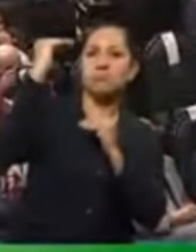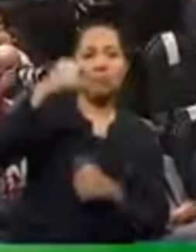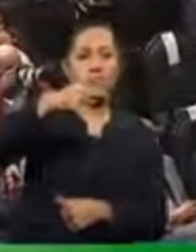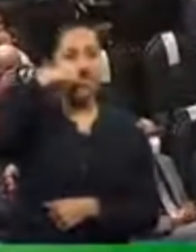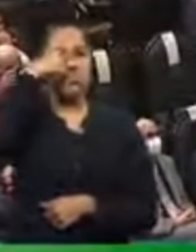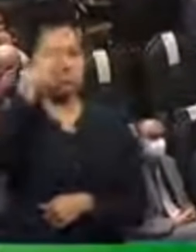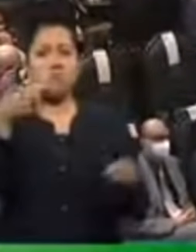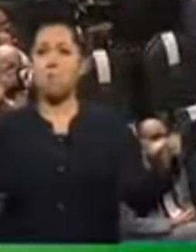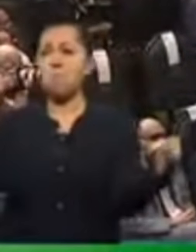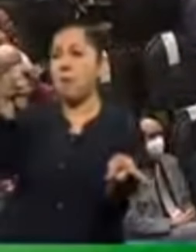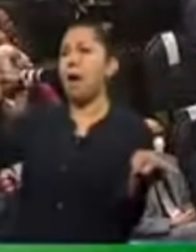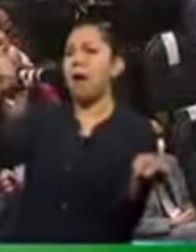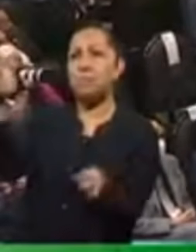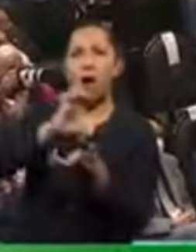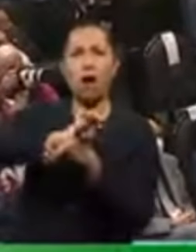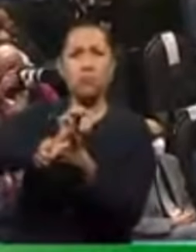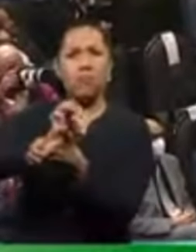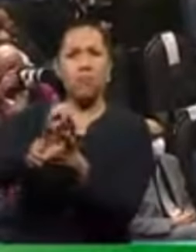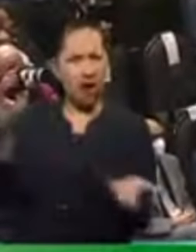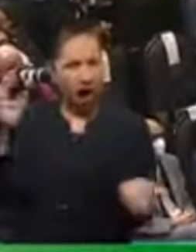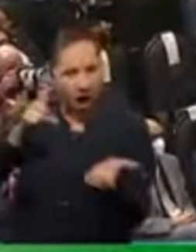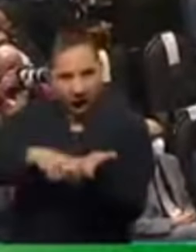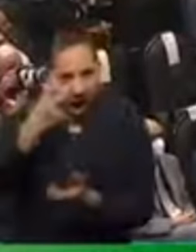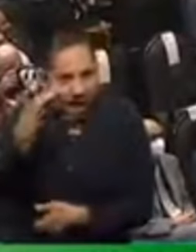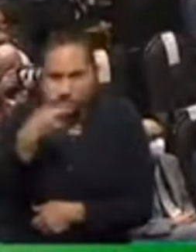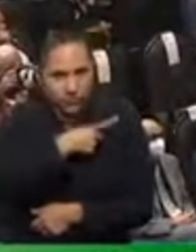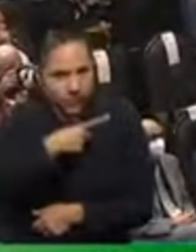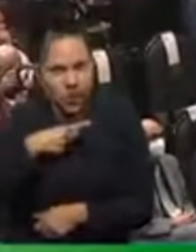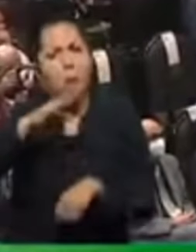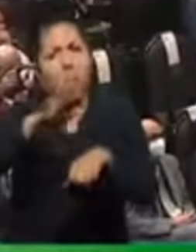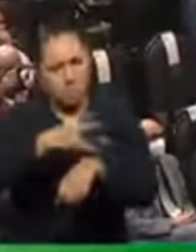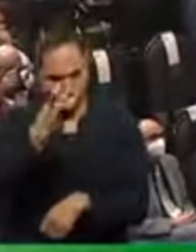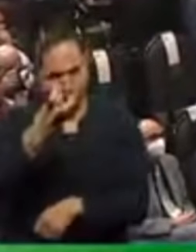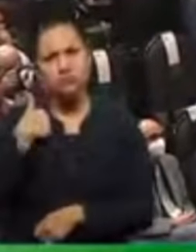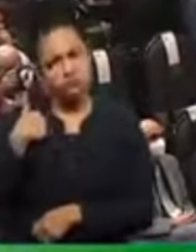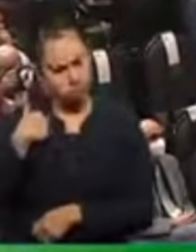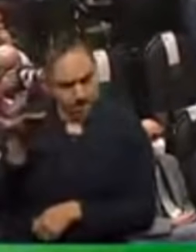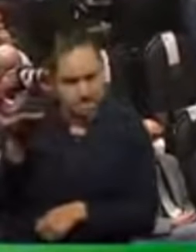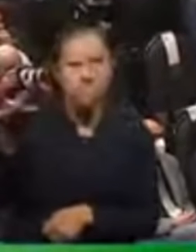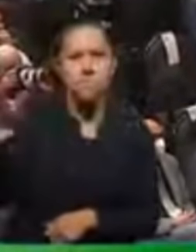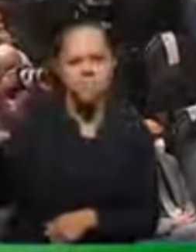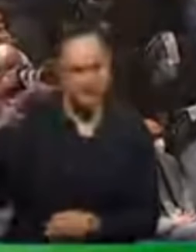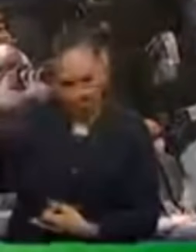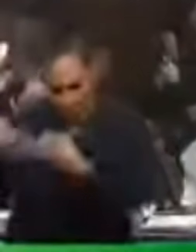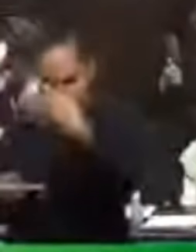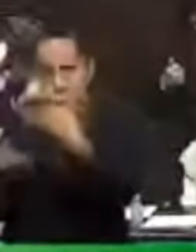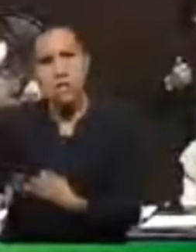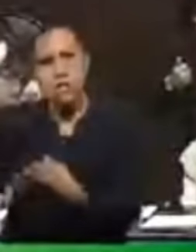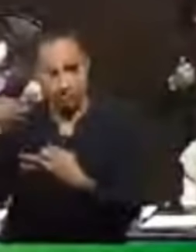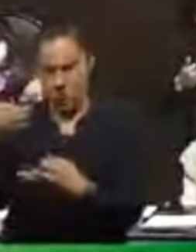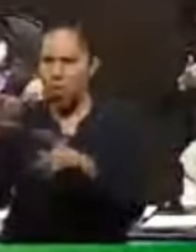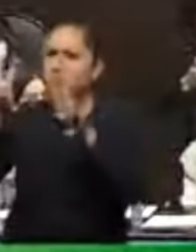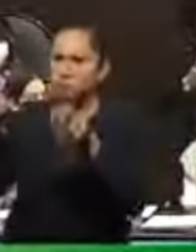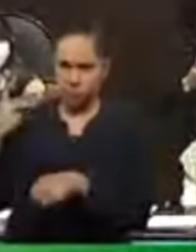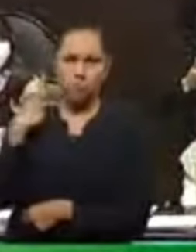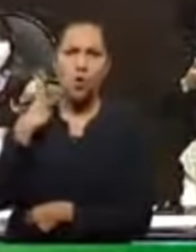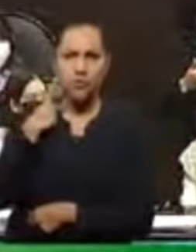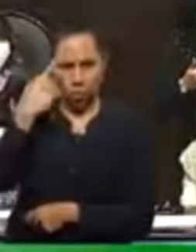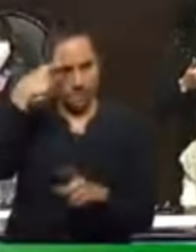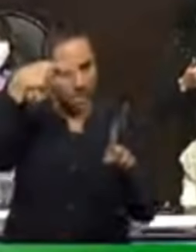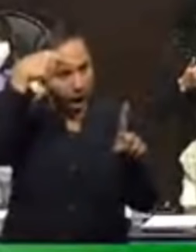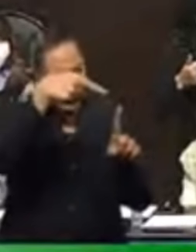de una provocación inaceptable. Por eso he pedido juicio político contra Lorenzo Córdoba. Concluya, Ciro, diputado.